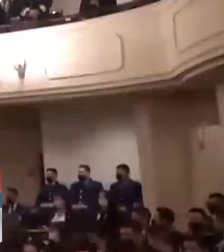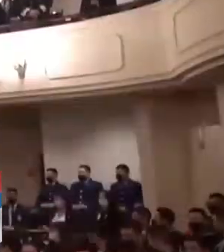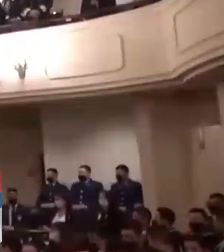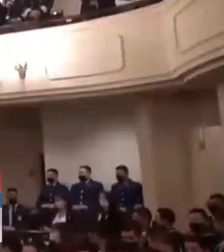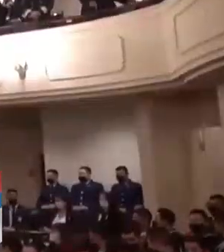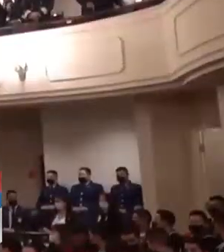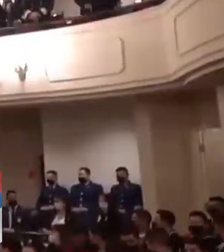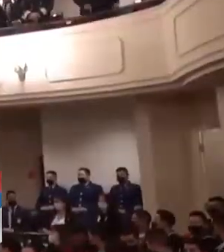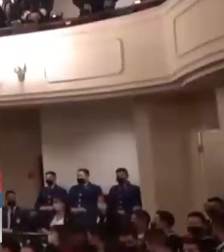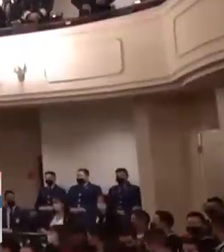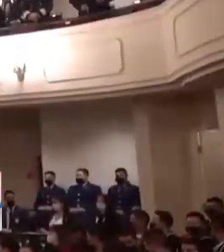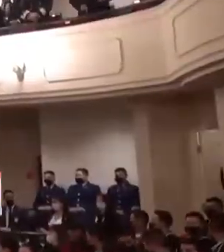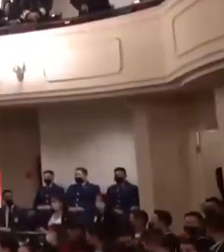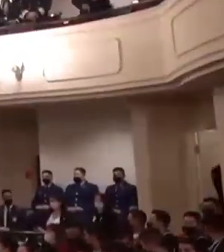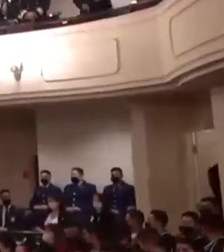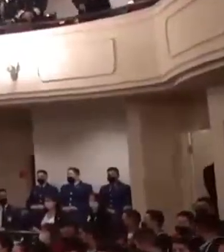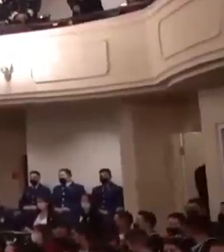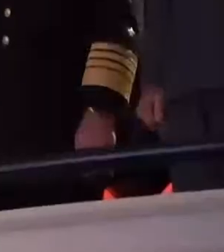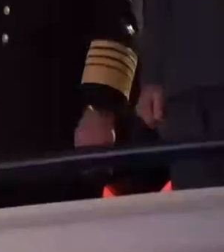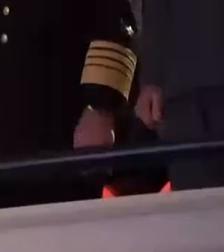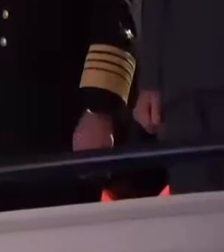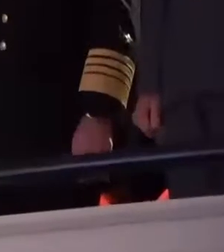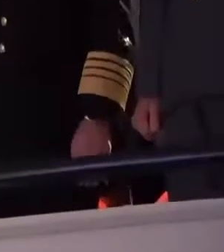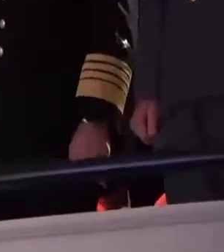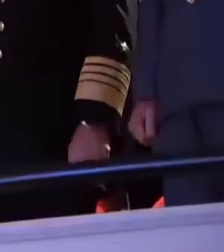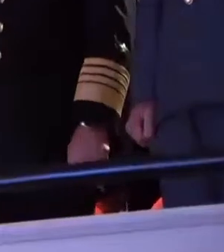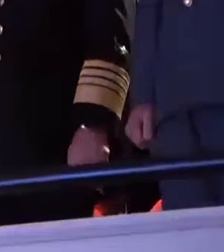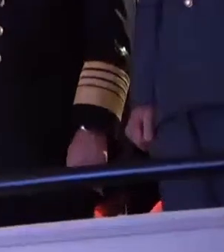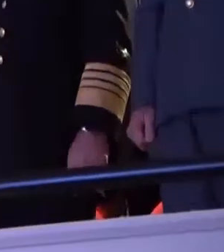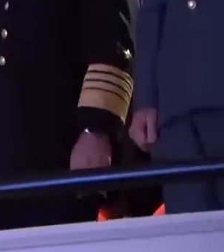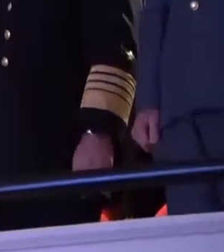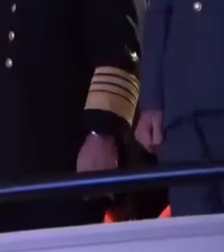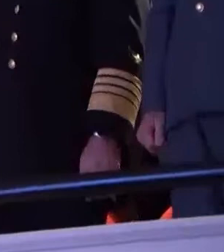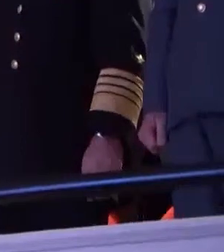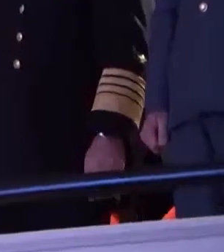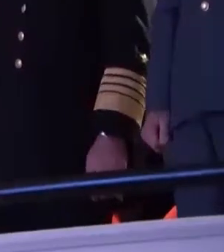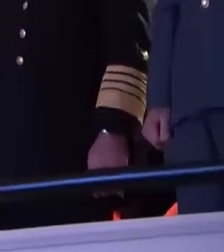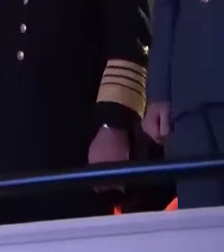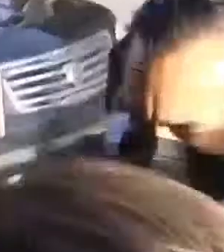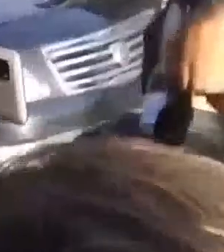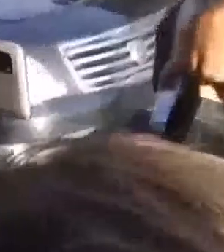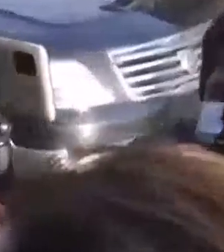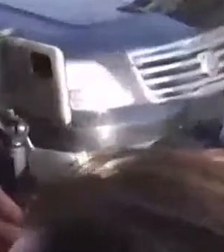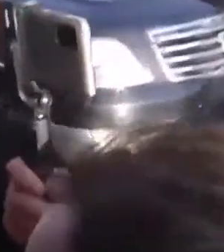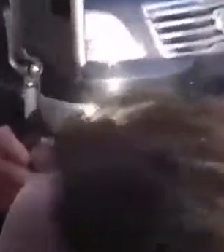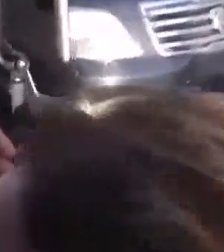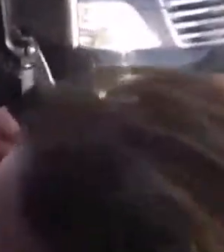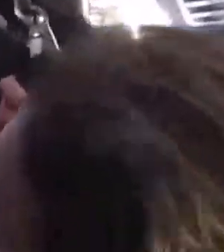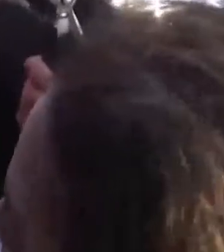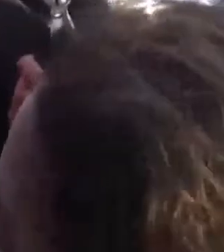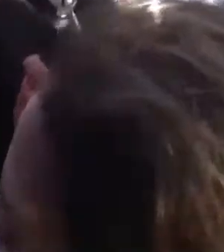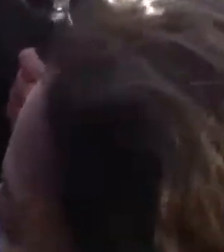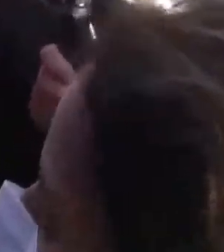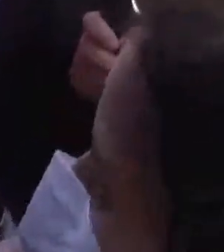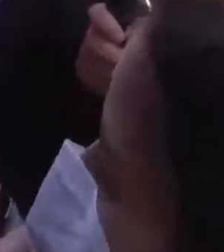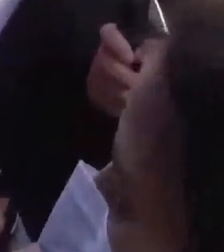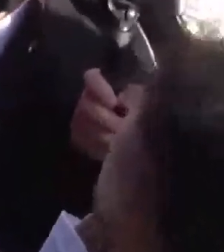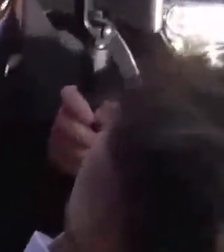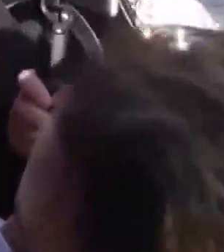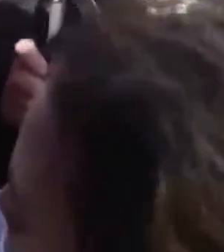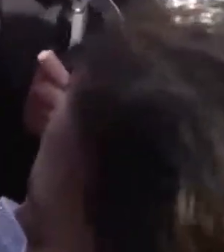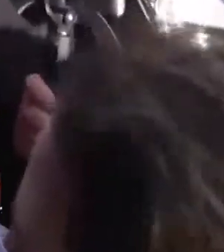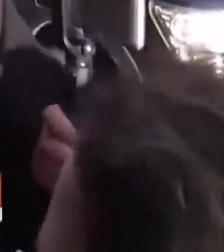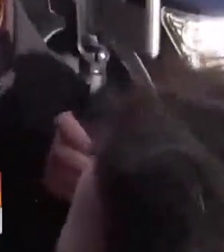parte de la ceremonia por el Mes del Mar. Se refirió acerca del carabinero muerto en Chillán Viejo. No podemos permitir de que el narcotráfico se